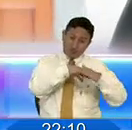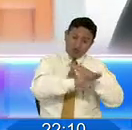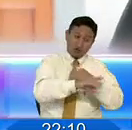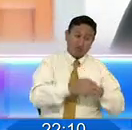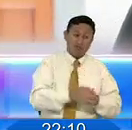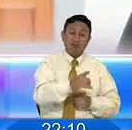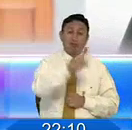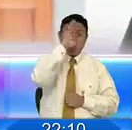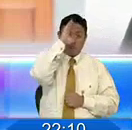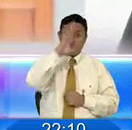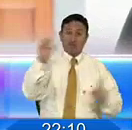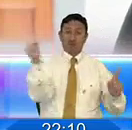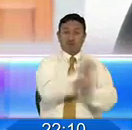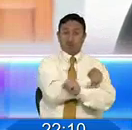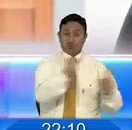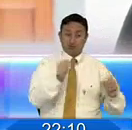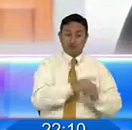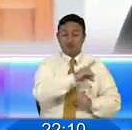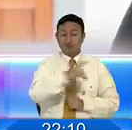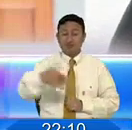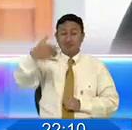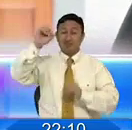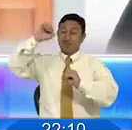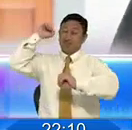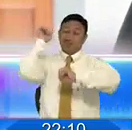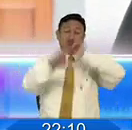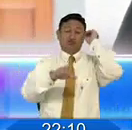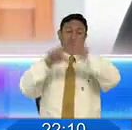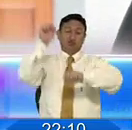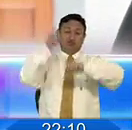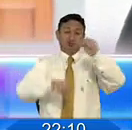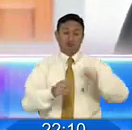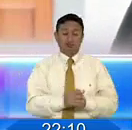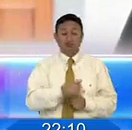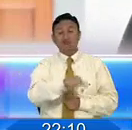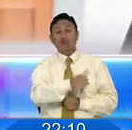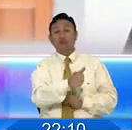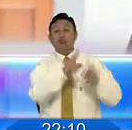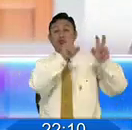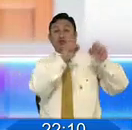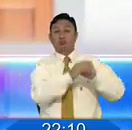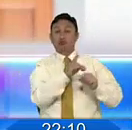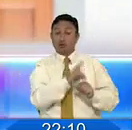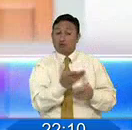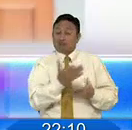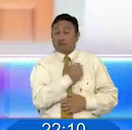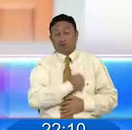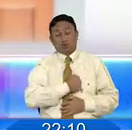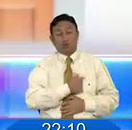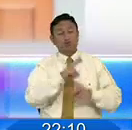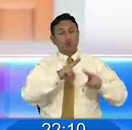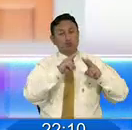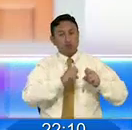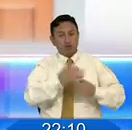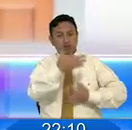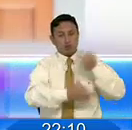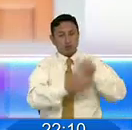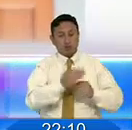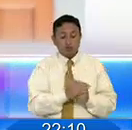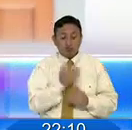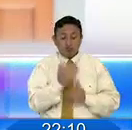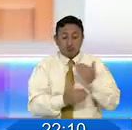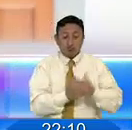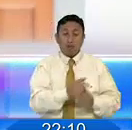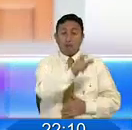golpeó policías, destrozó ventanas. Esto es otro tema y ahí tenemos que seguir adelante con las investigaciones para que las personas